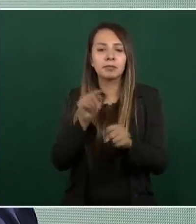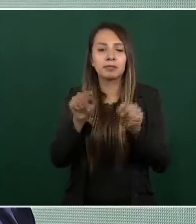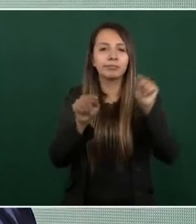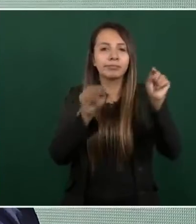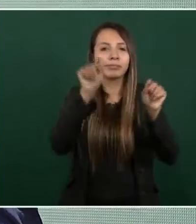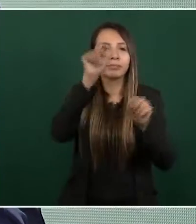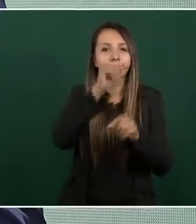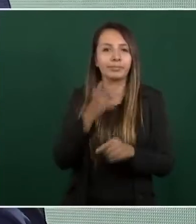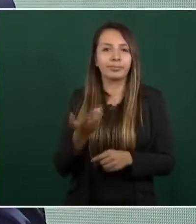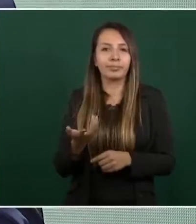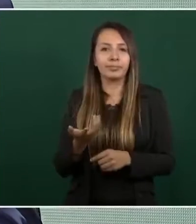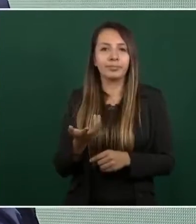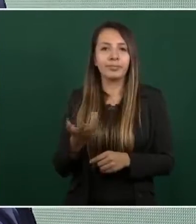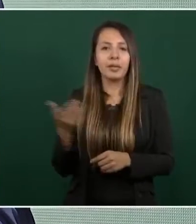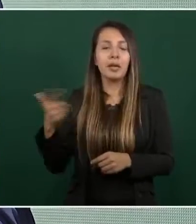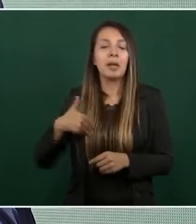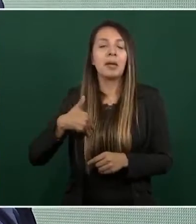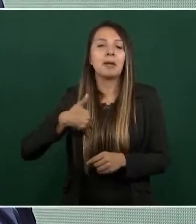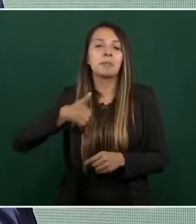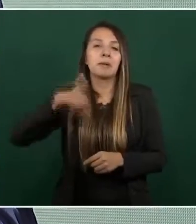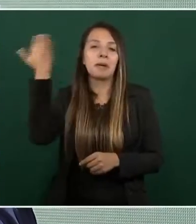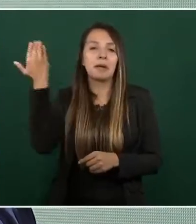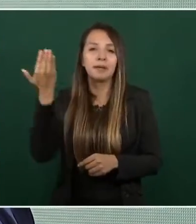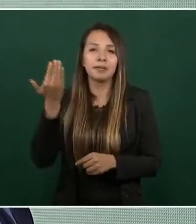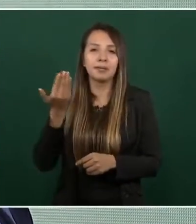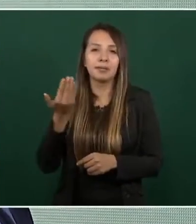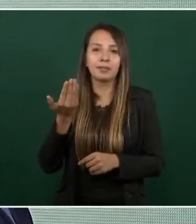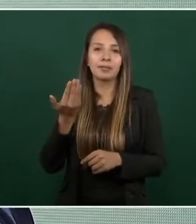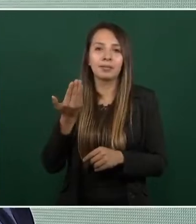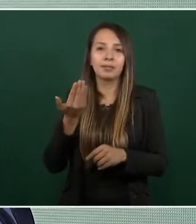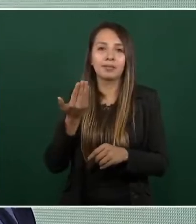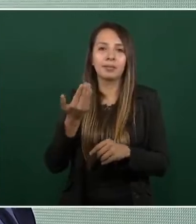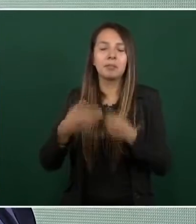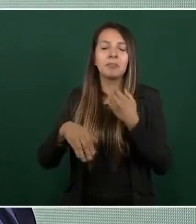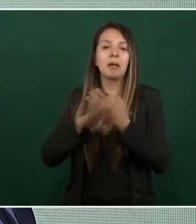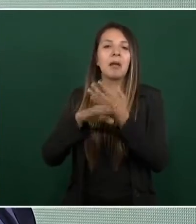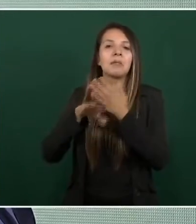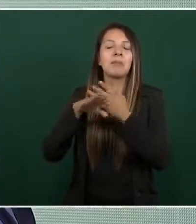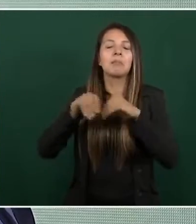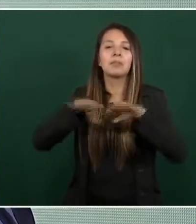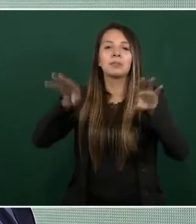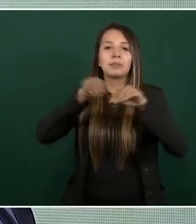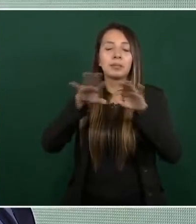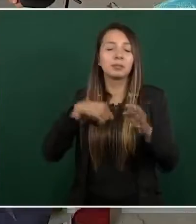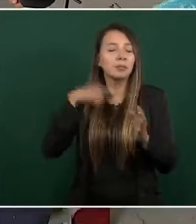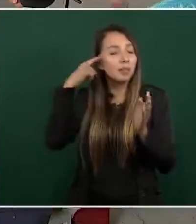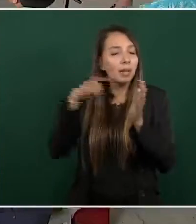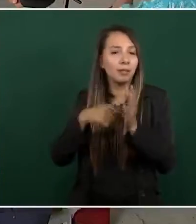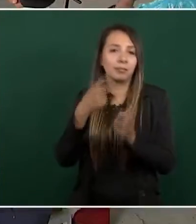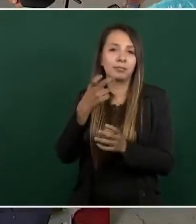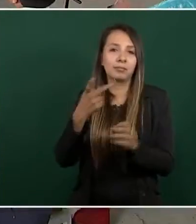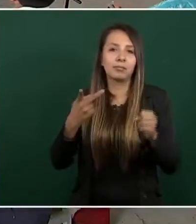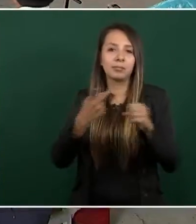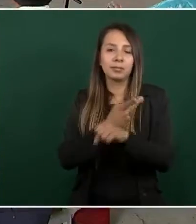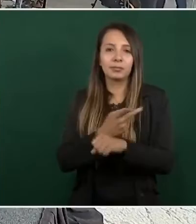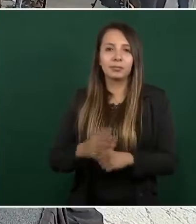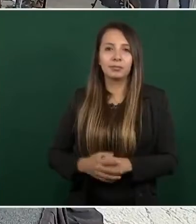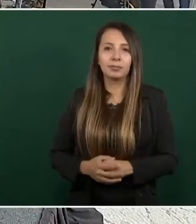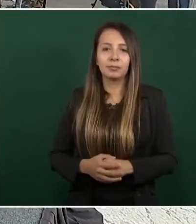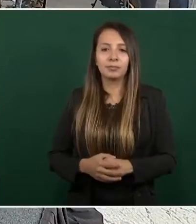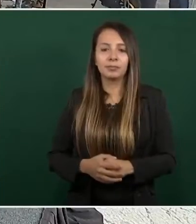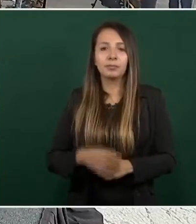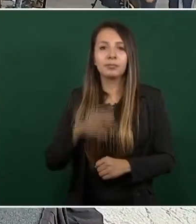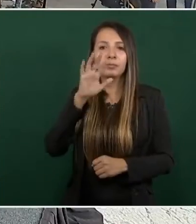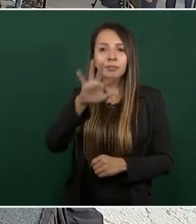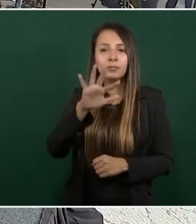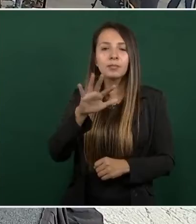pues se aprovecha, ¿no? Que eso creo yo que sucedió. Y sobre la garita de Otay